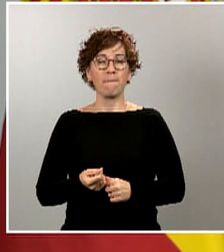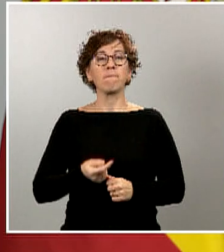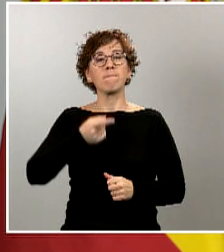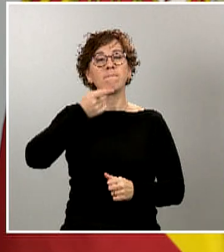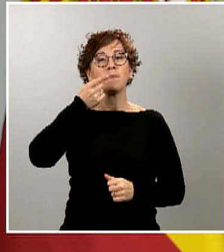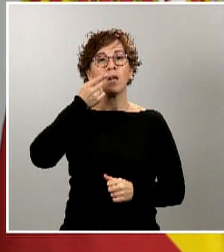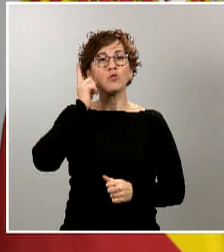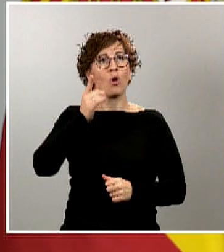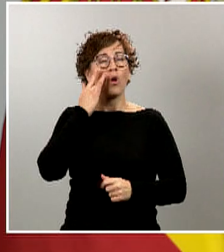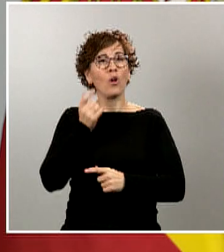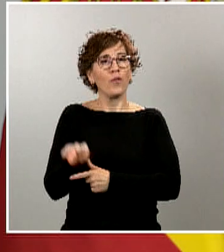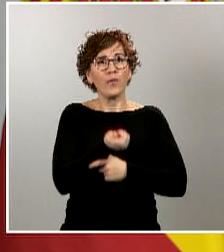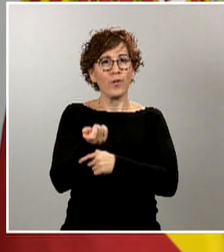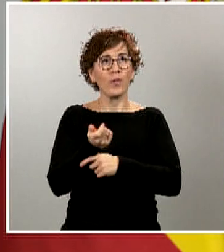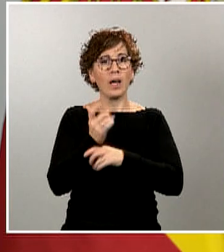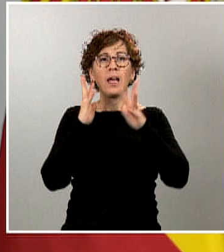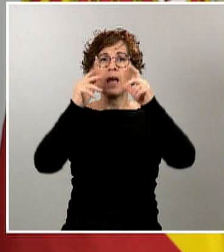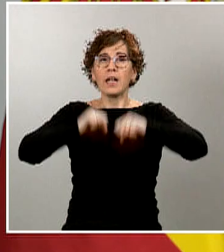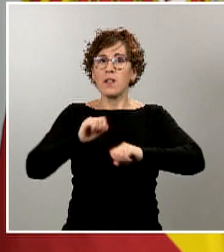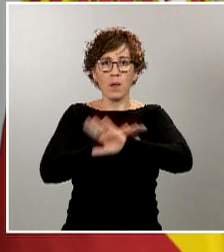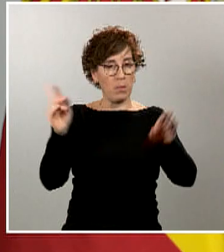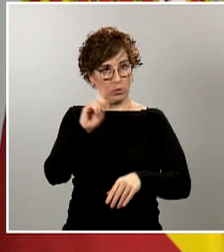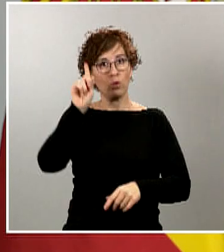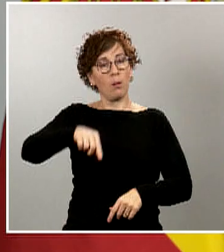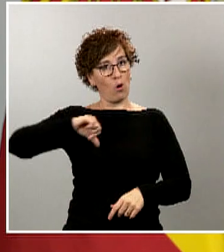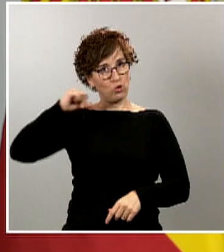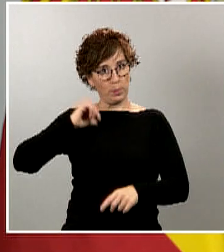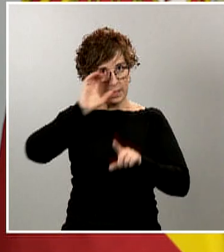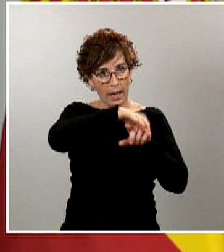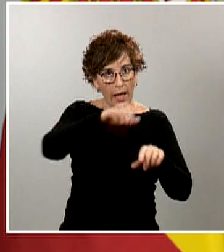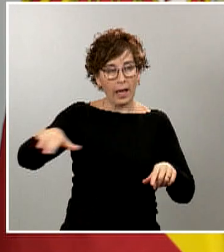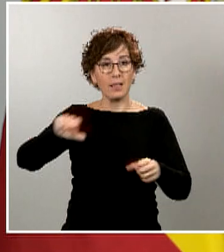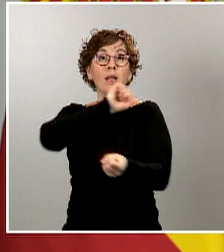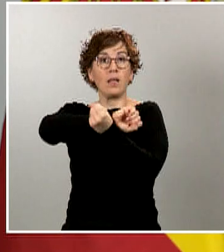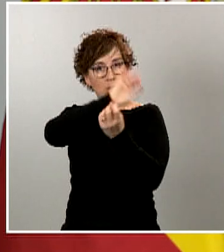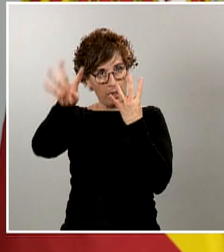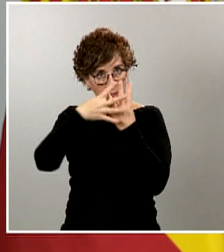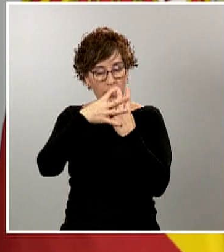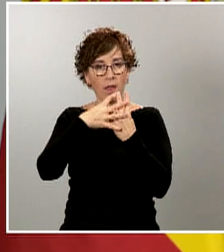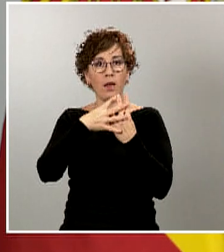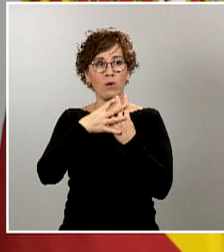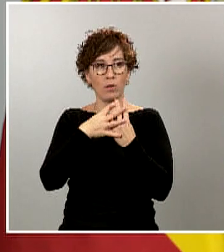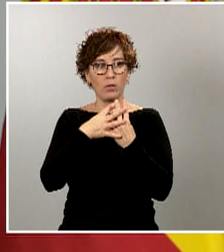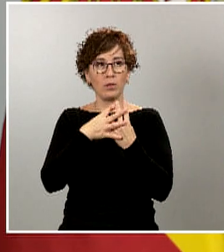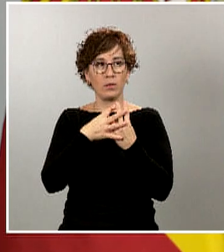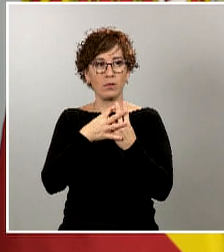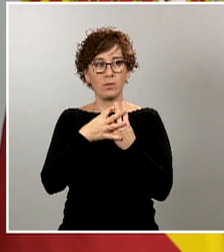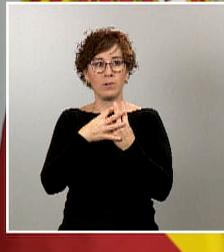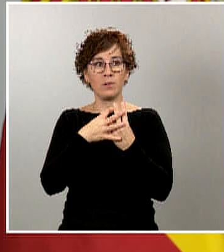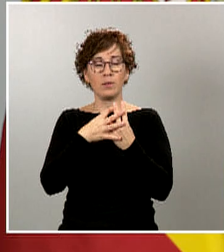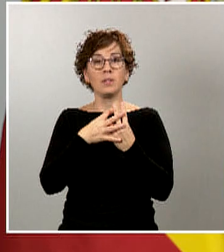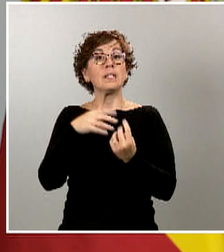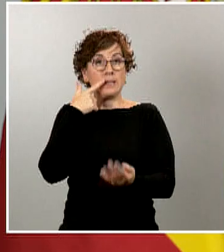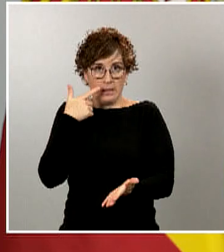residencias, sino que hemos estado en centros hospitalarios, en centros penitenciarios, y puedo decir también que se ha demostrado